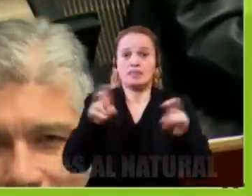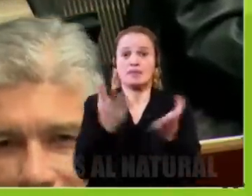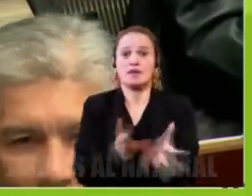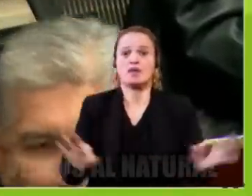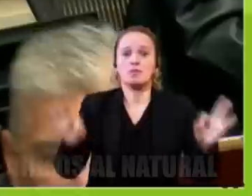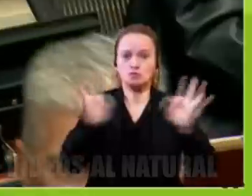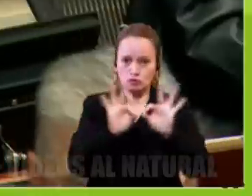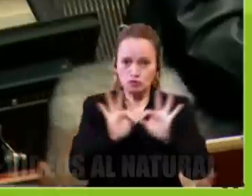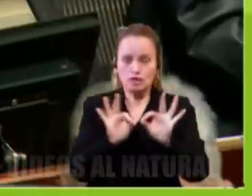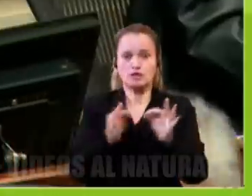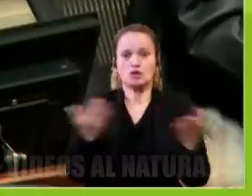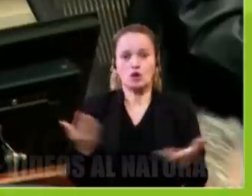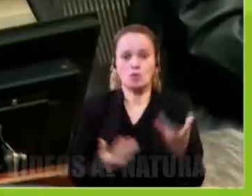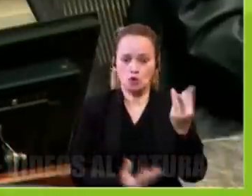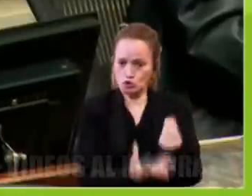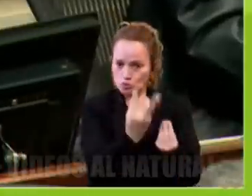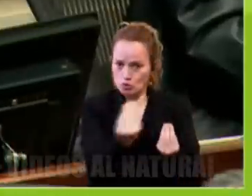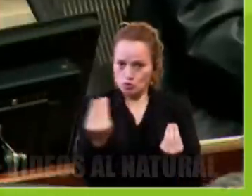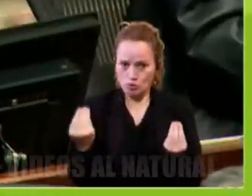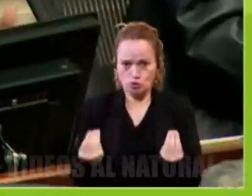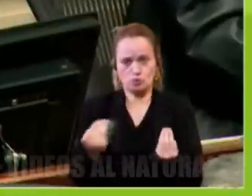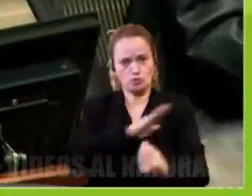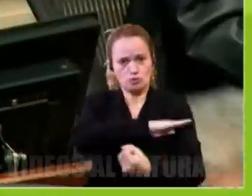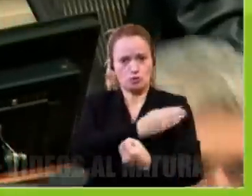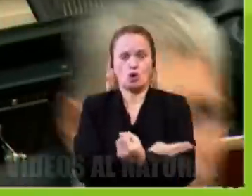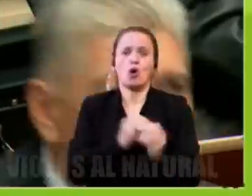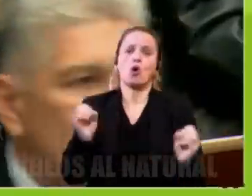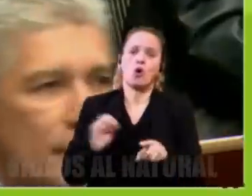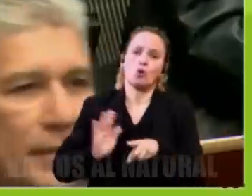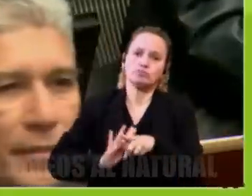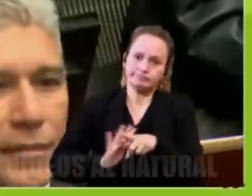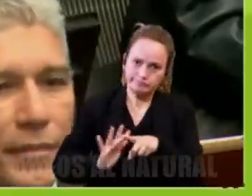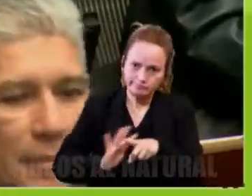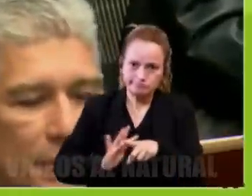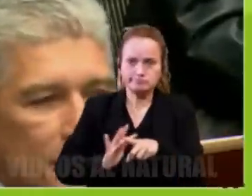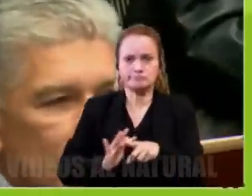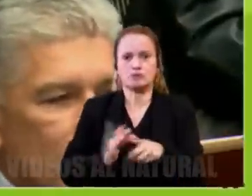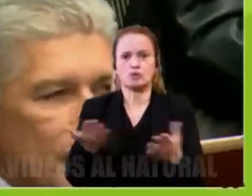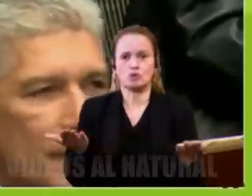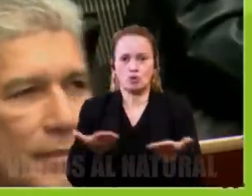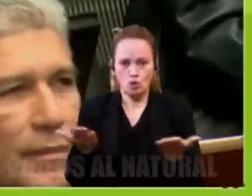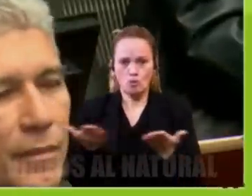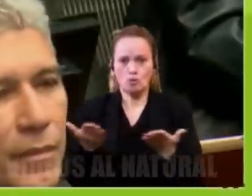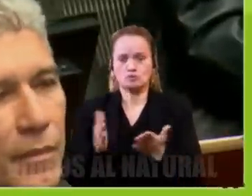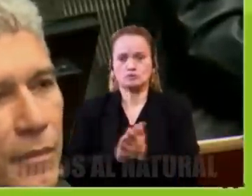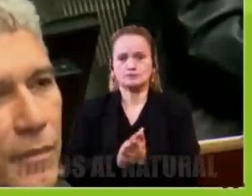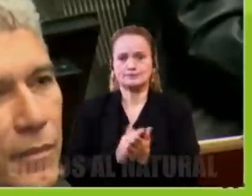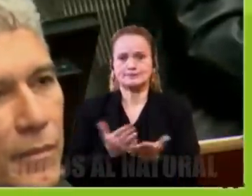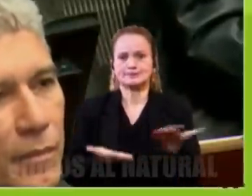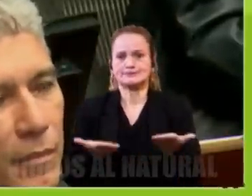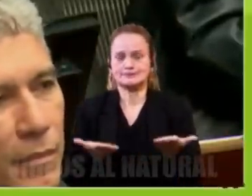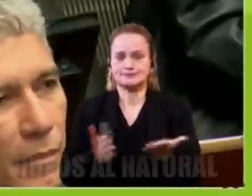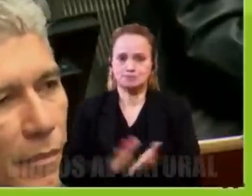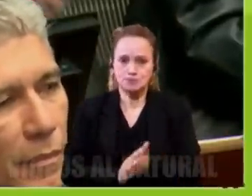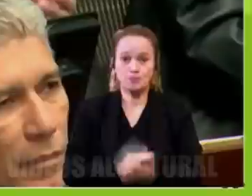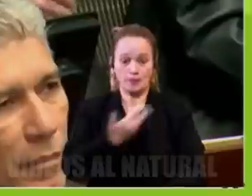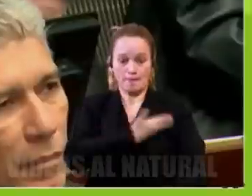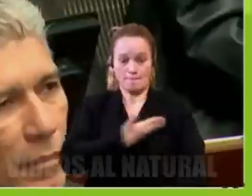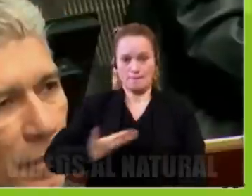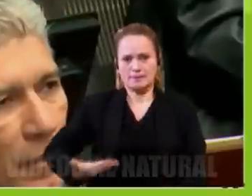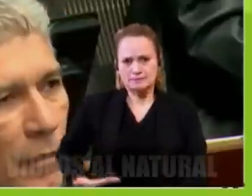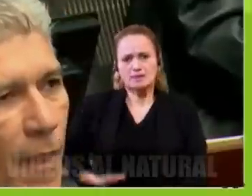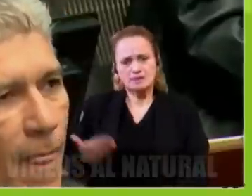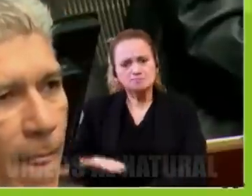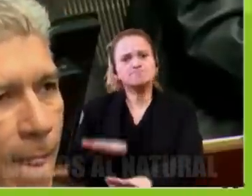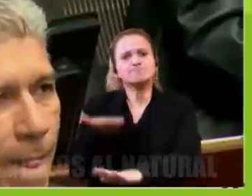importante como es la división de poderes o como es el ejercicio de los frenos y de los contrapesos. Un presidente